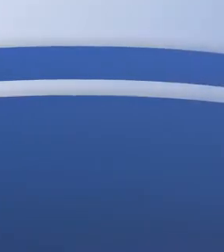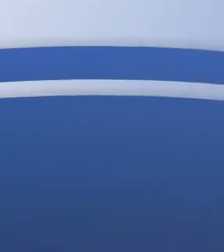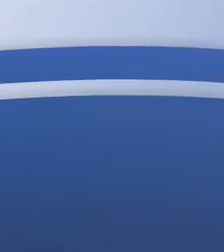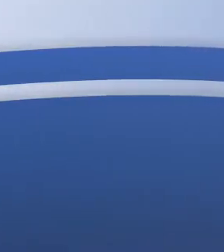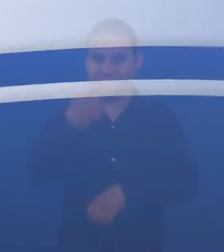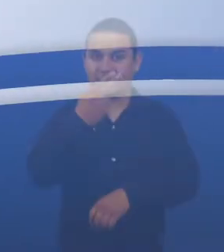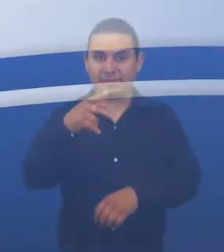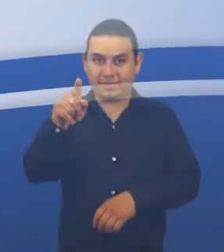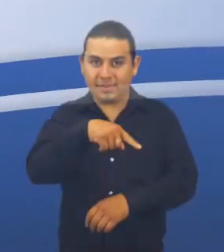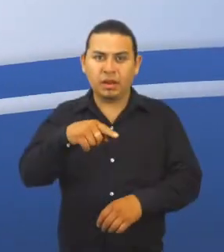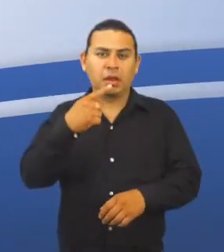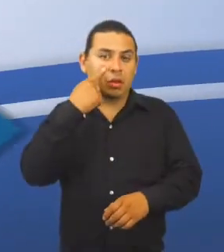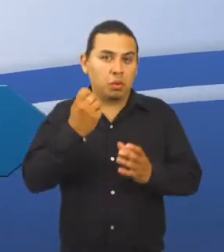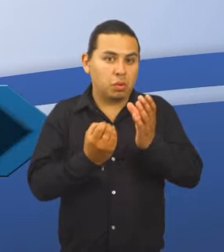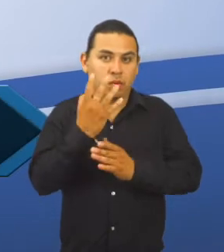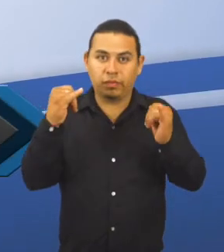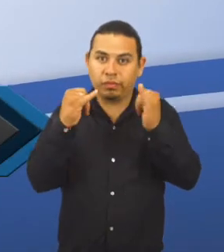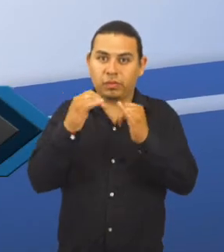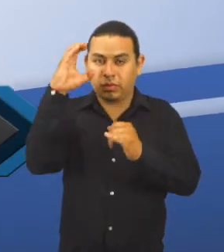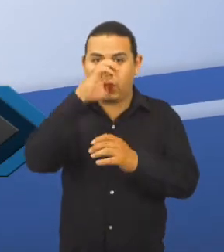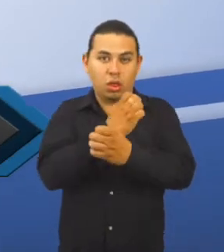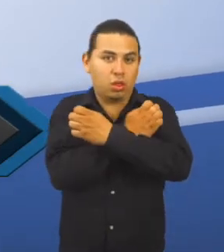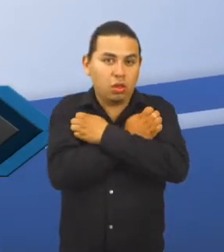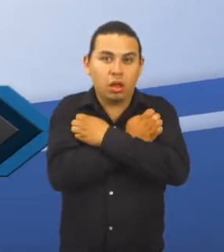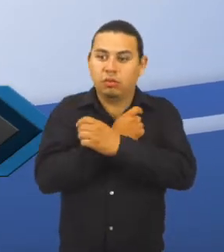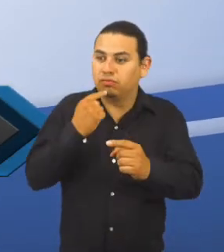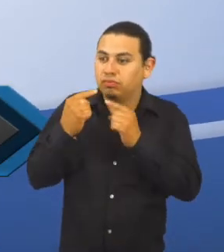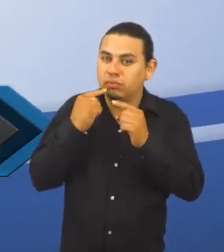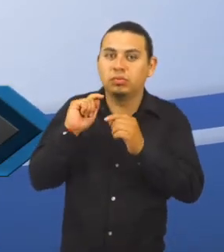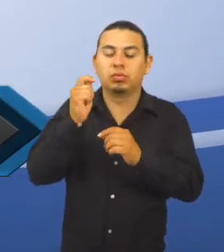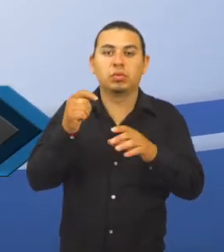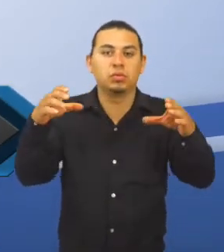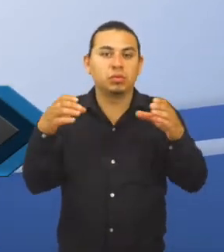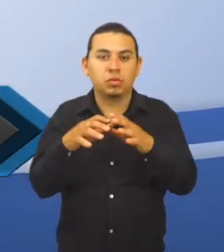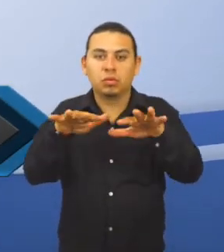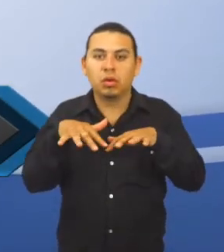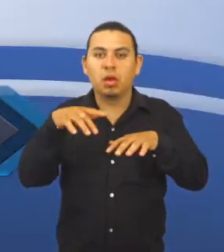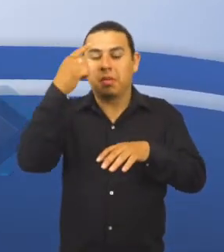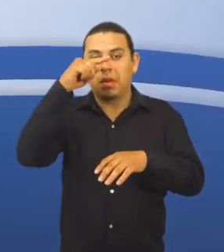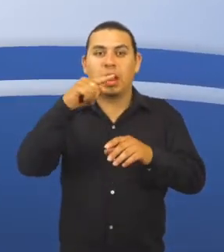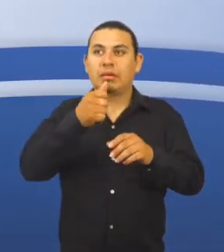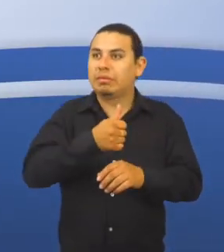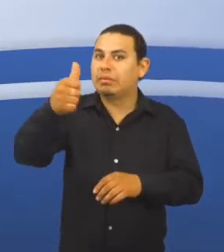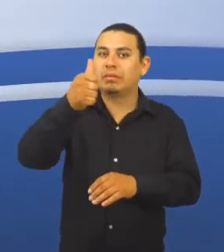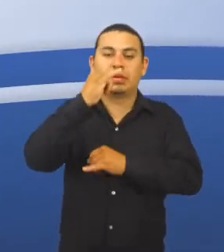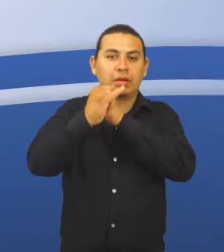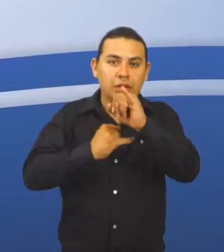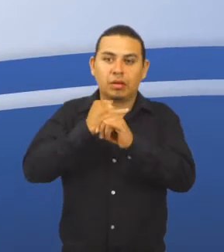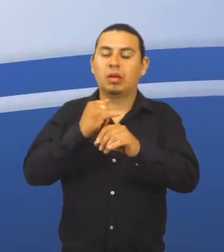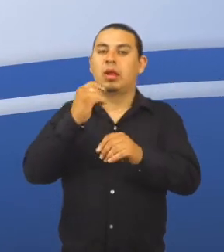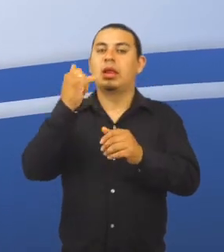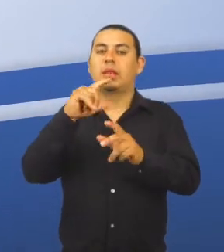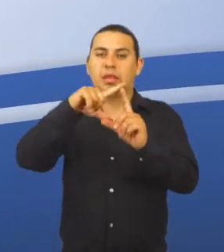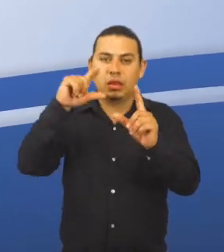Hola, ¿qué tal, amigas y amigos universitarios? ¿Cómo ven que el Instituto de Ciencias de la Educación organizó el primer coloquio de experiencias de movilidad nacional e